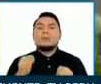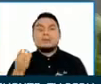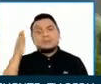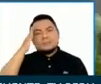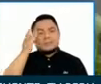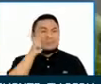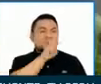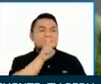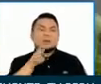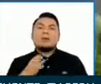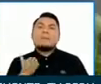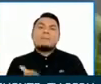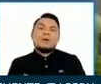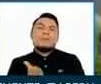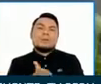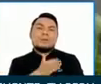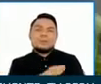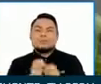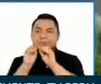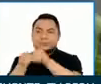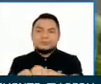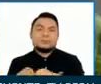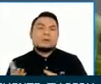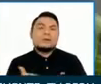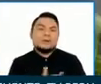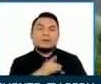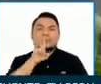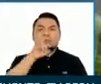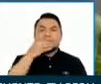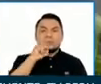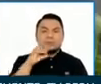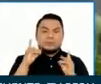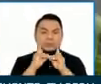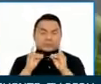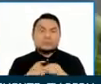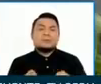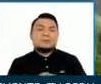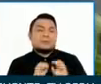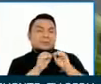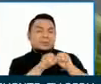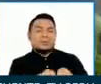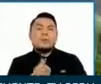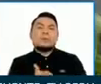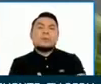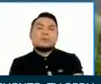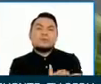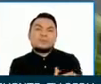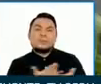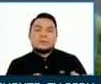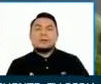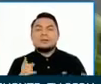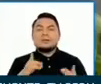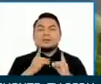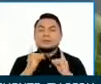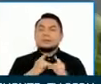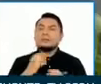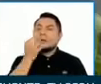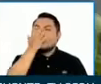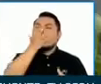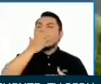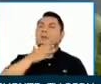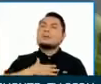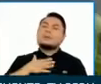incrementan gradualmente camas UCI, se incrementan gradualmente camas de alto